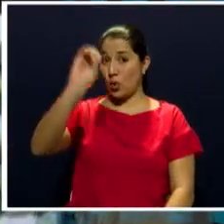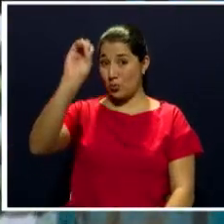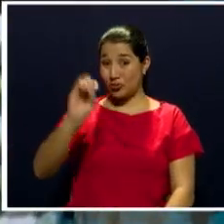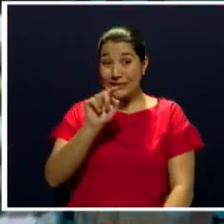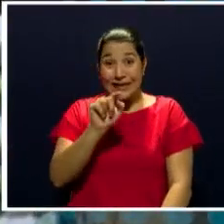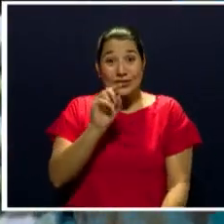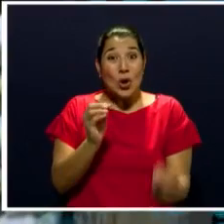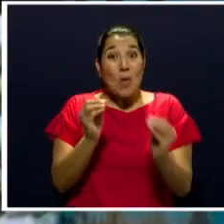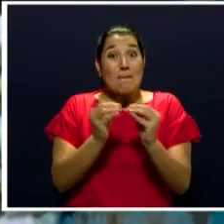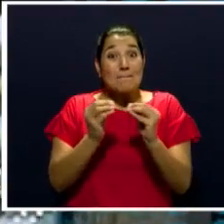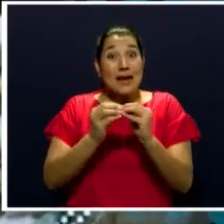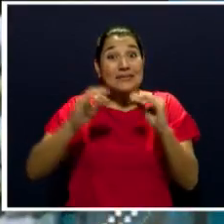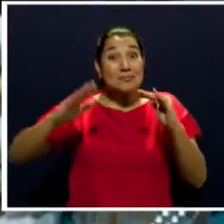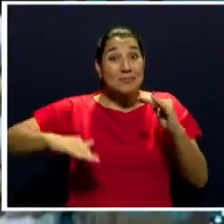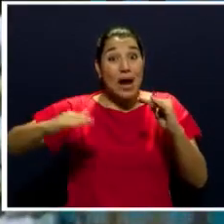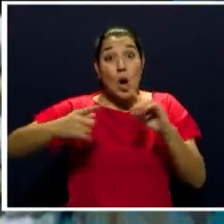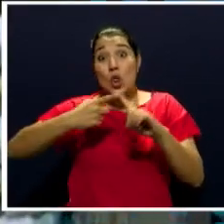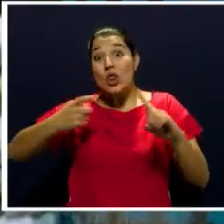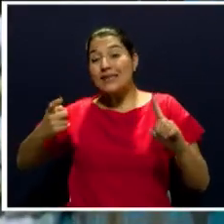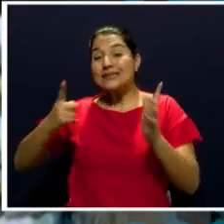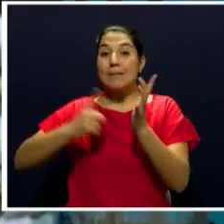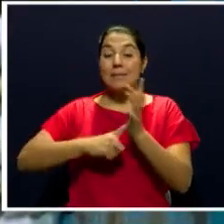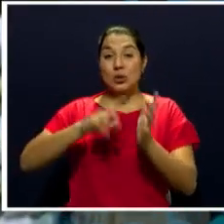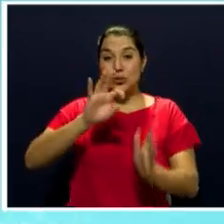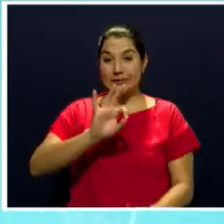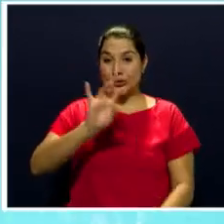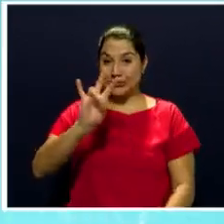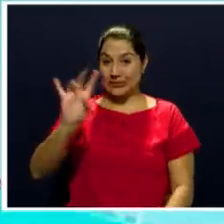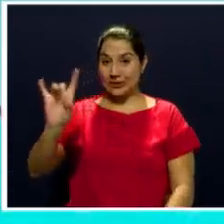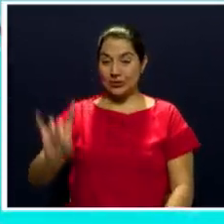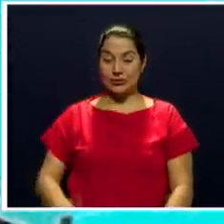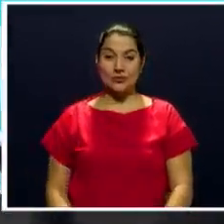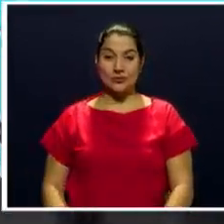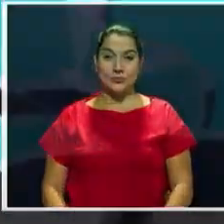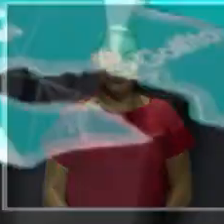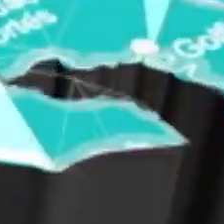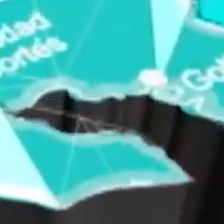bajo desde el año 1978.